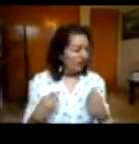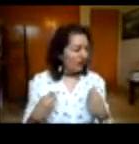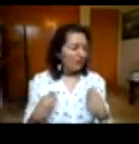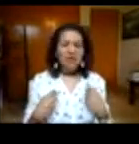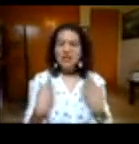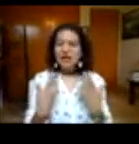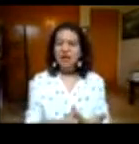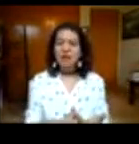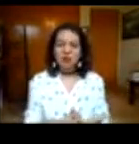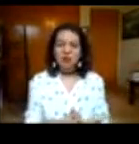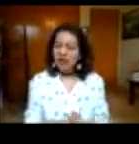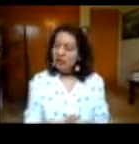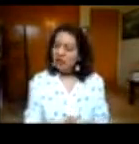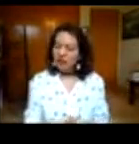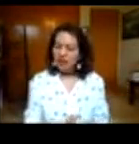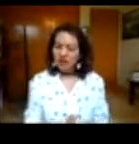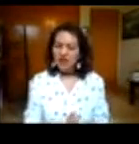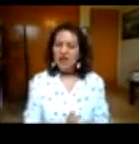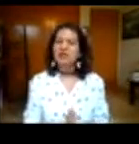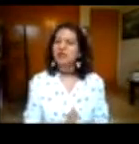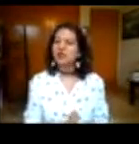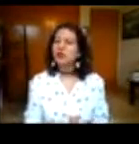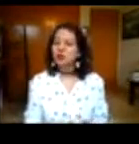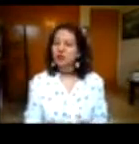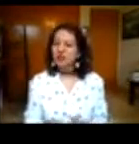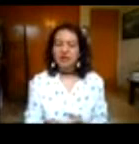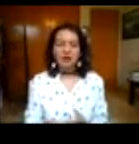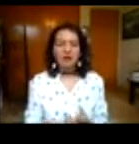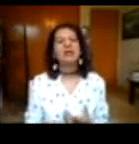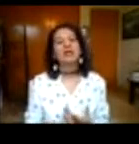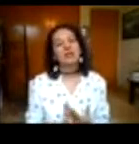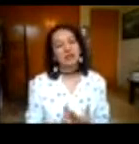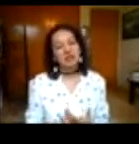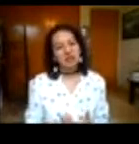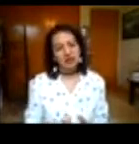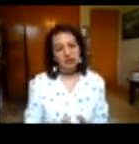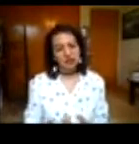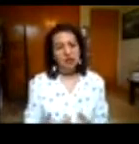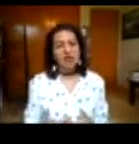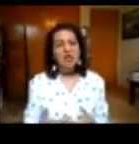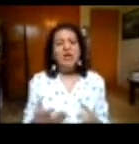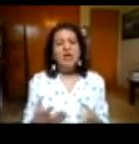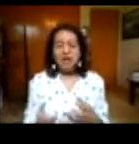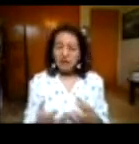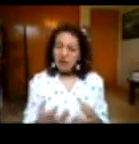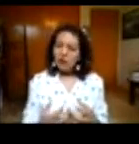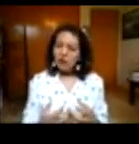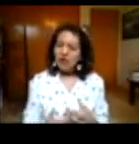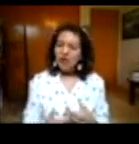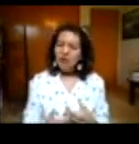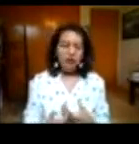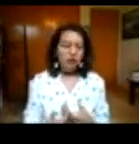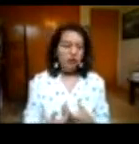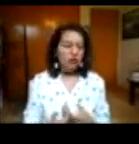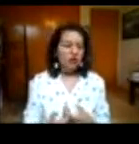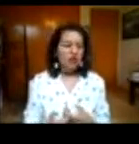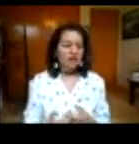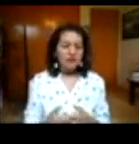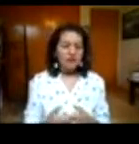puede empezar a impulsar la transparencia y la rendición de cuentas a través de las casas de gestión? Y aquí me gustaría